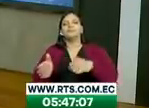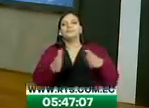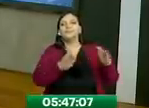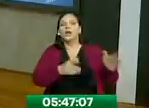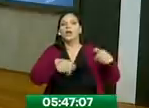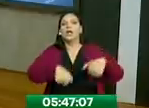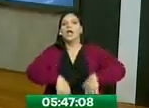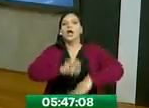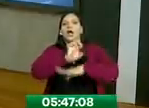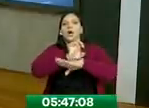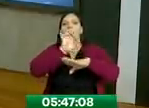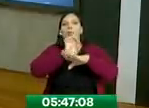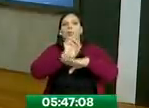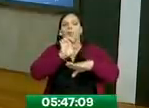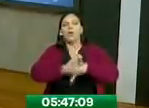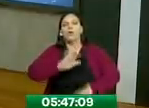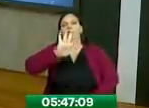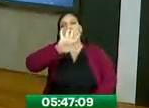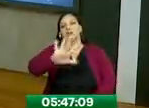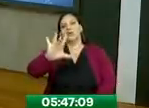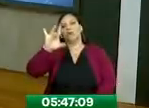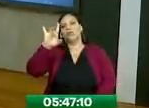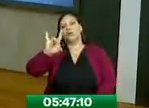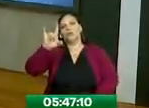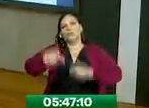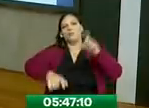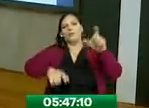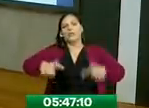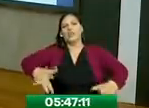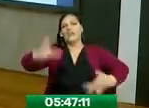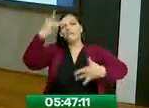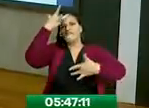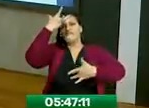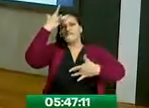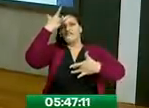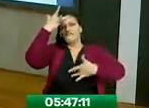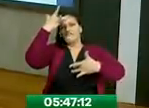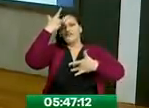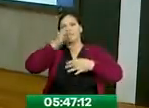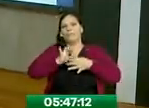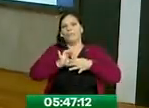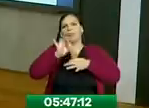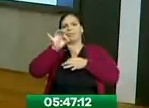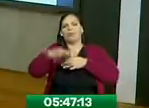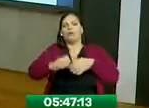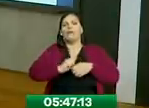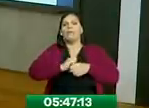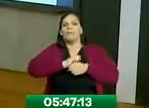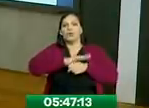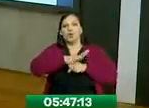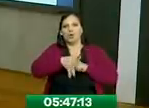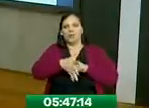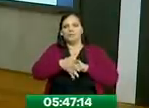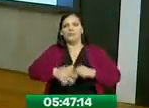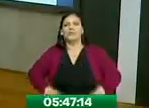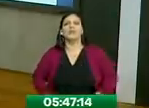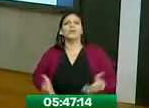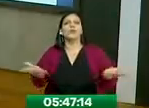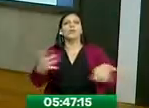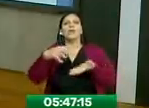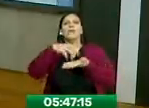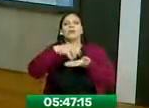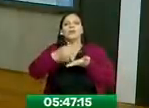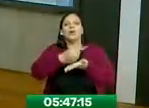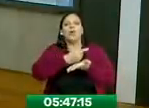A58 aumentaron los casos de COVID-19 en Ecuador. De estos, el mayor número de pacientes están en la provincia